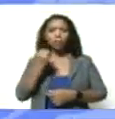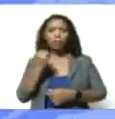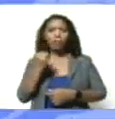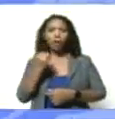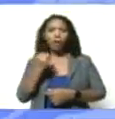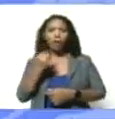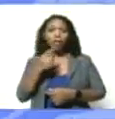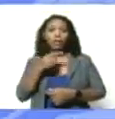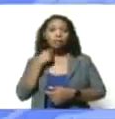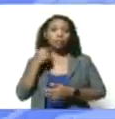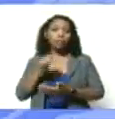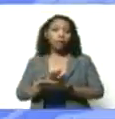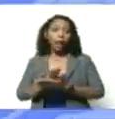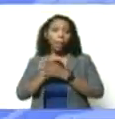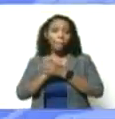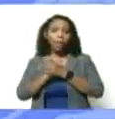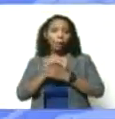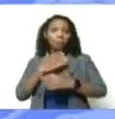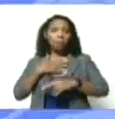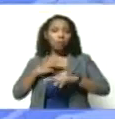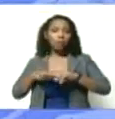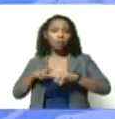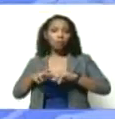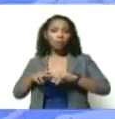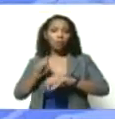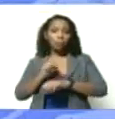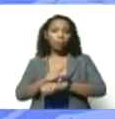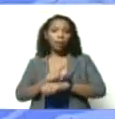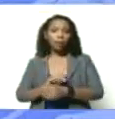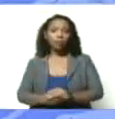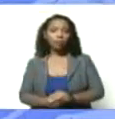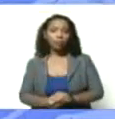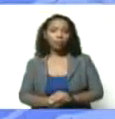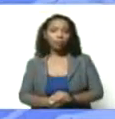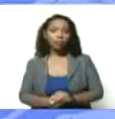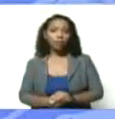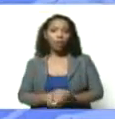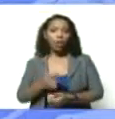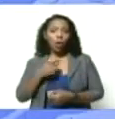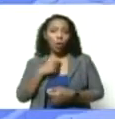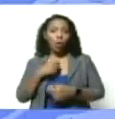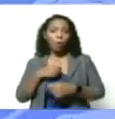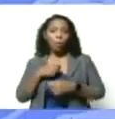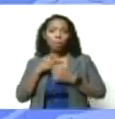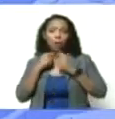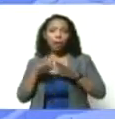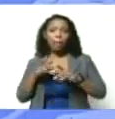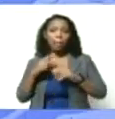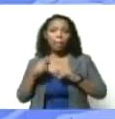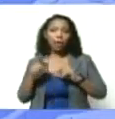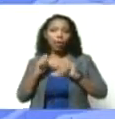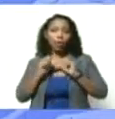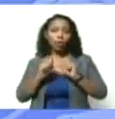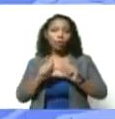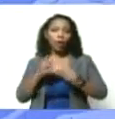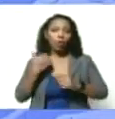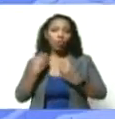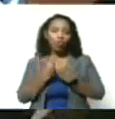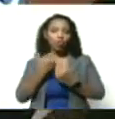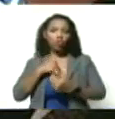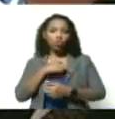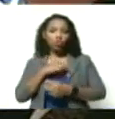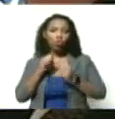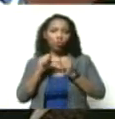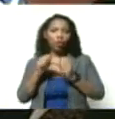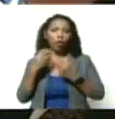perdí un amigo de mi infancia, temprano. Lo perdí, pero sigue con nosotros, ¿verdad, Desiré? Sigue